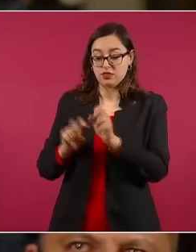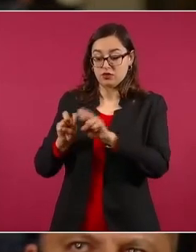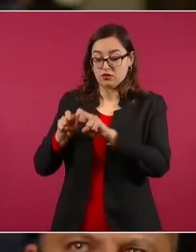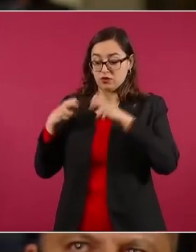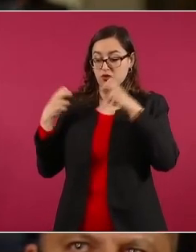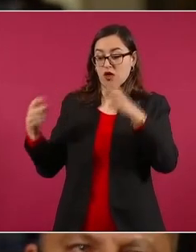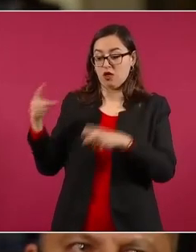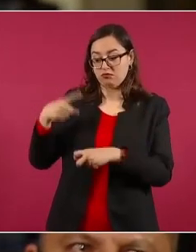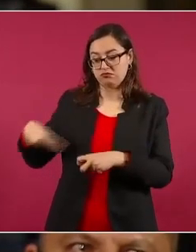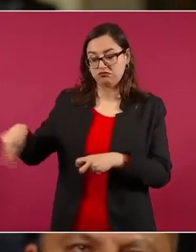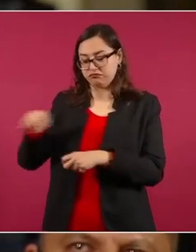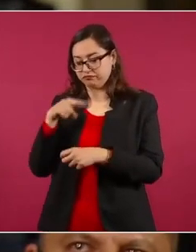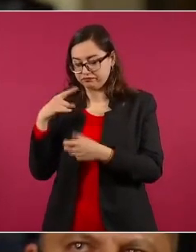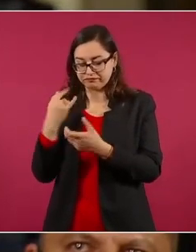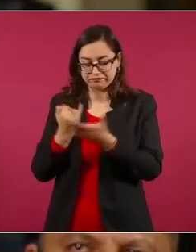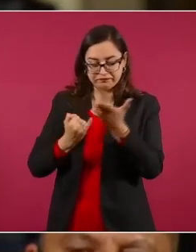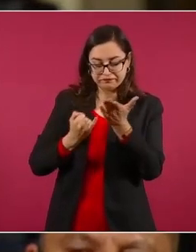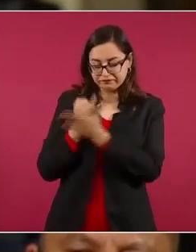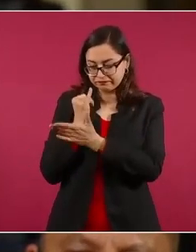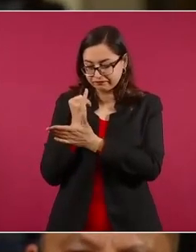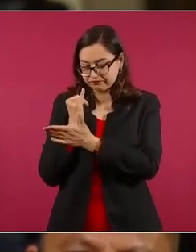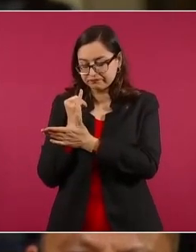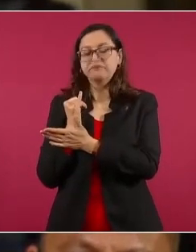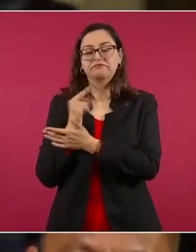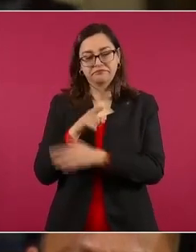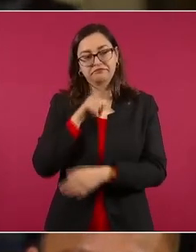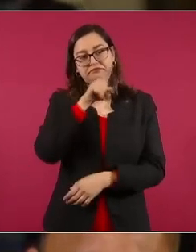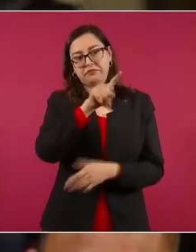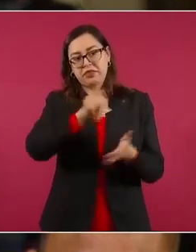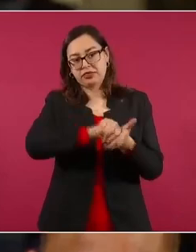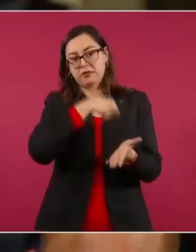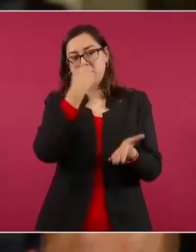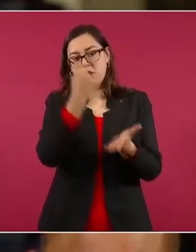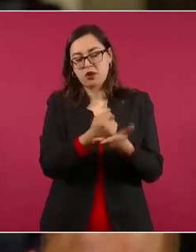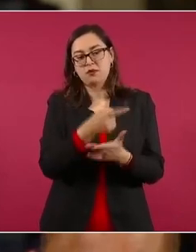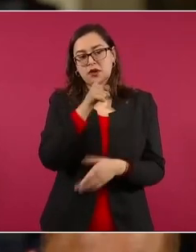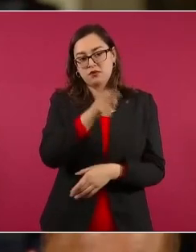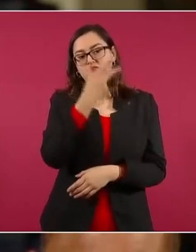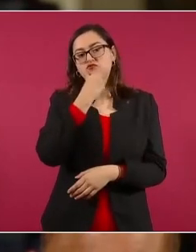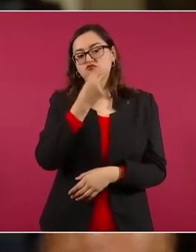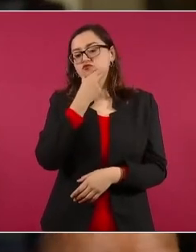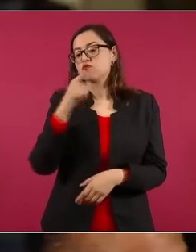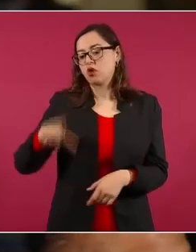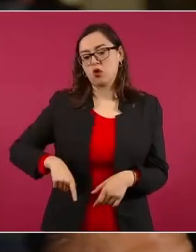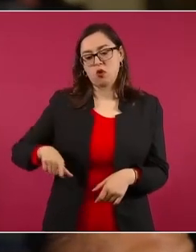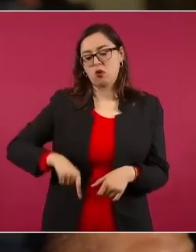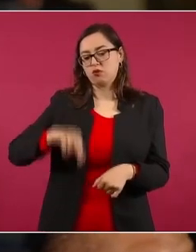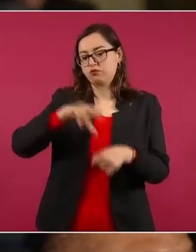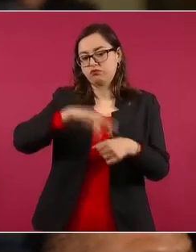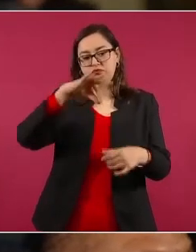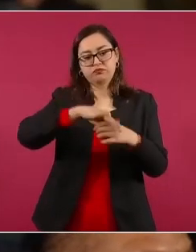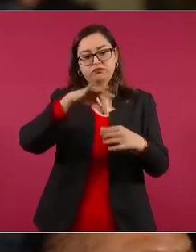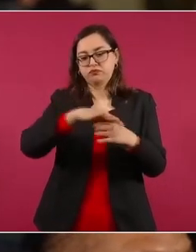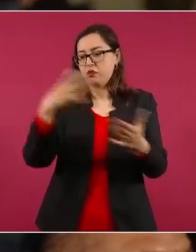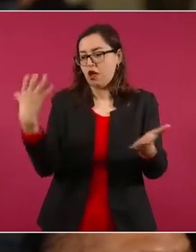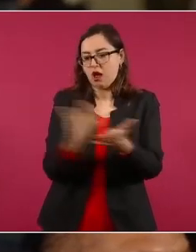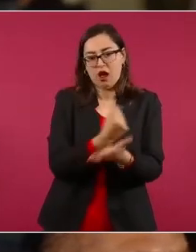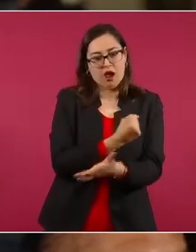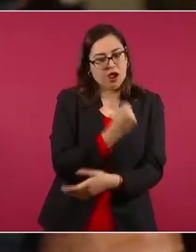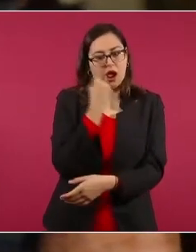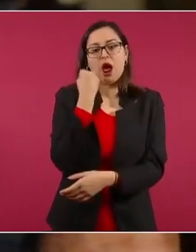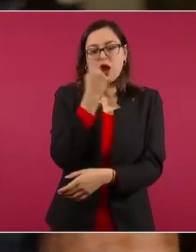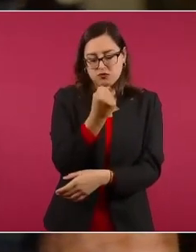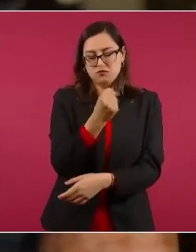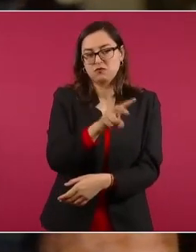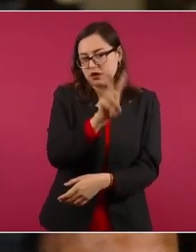doctor Américo Villarreal como gobernador del estado de Tamaulipas. Y de lo que ha sido el año electoral en los seis estados, sin duda Tamaulipas